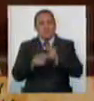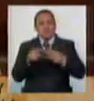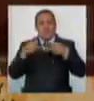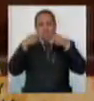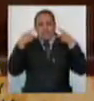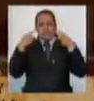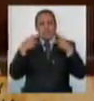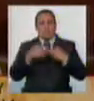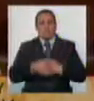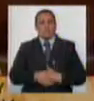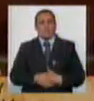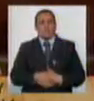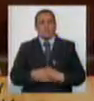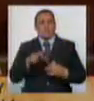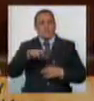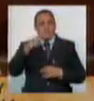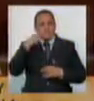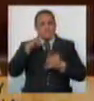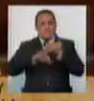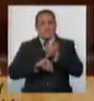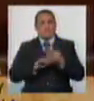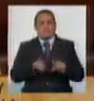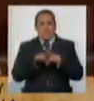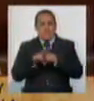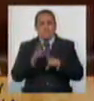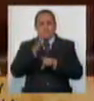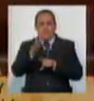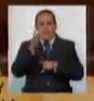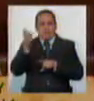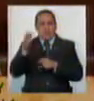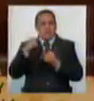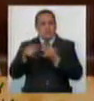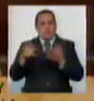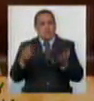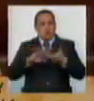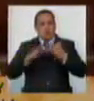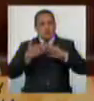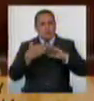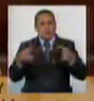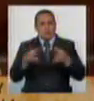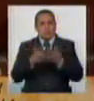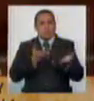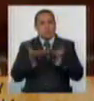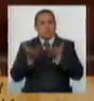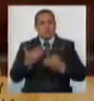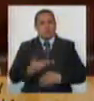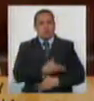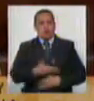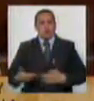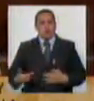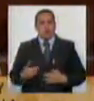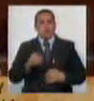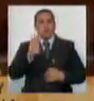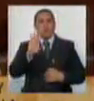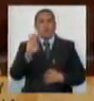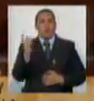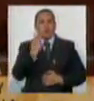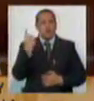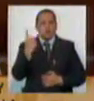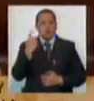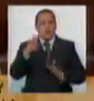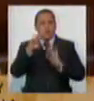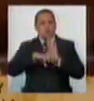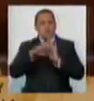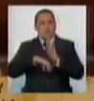selva. Los PIAS llevan también a las comunidades una plataforma de servicios del Estado, como el Banco de la Nación,